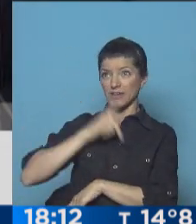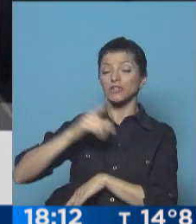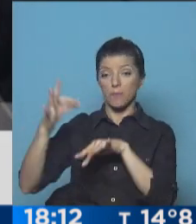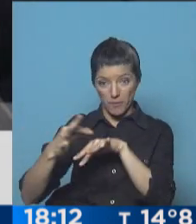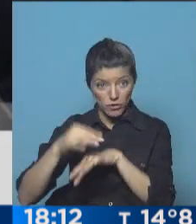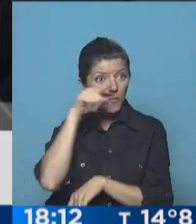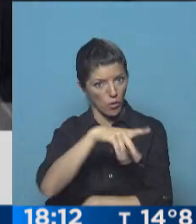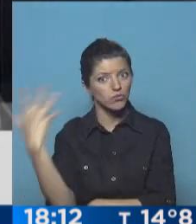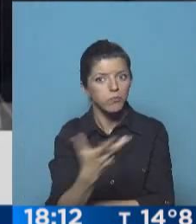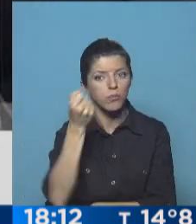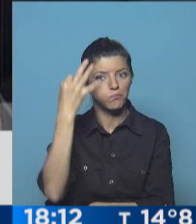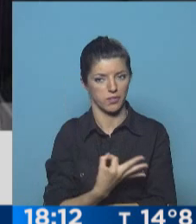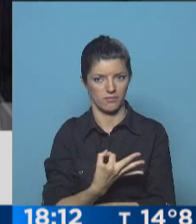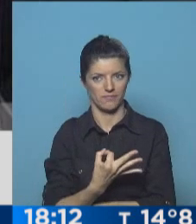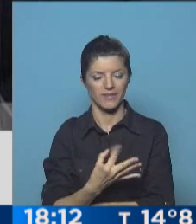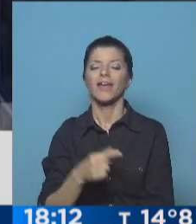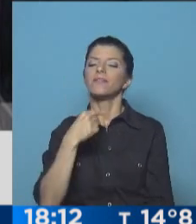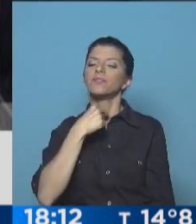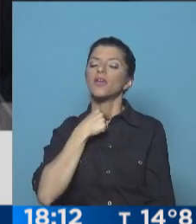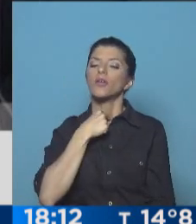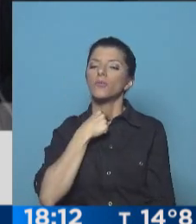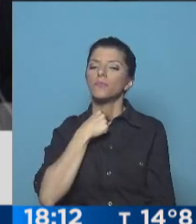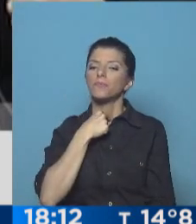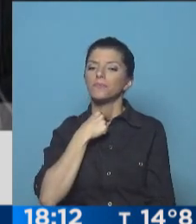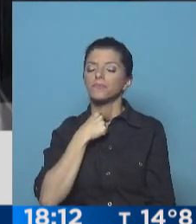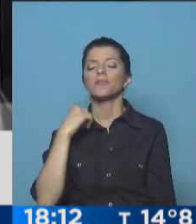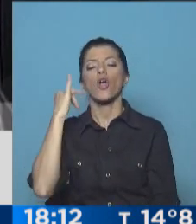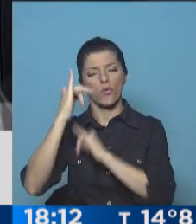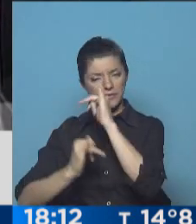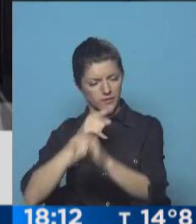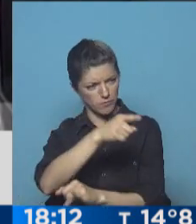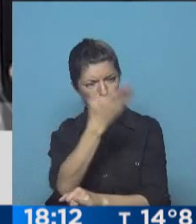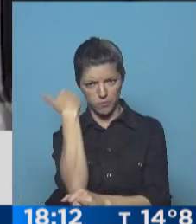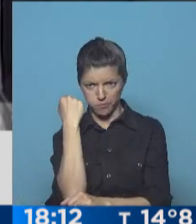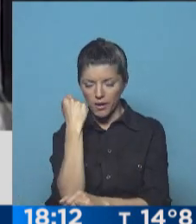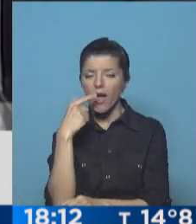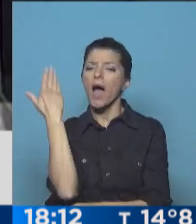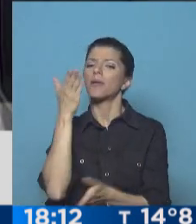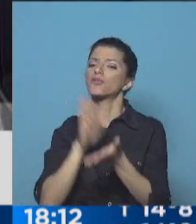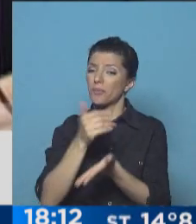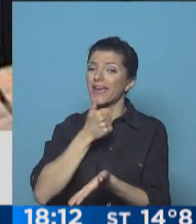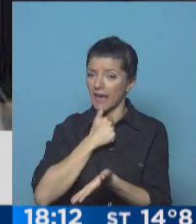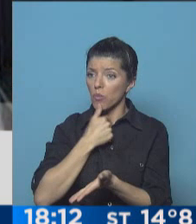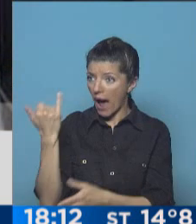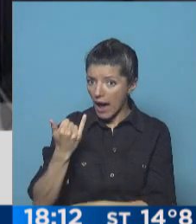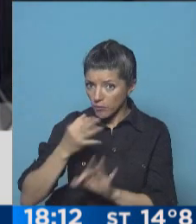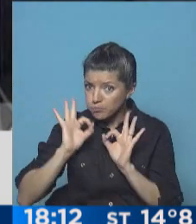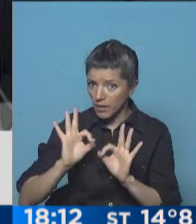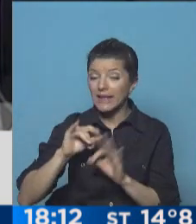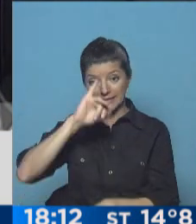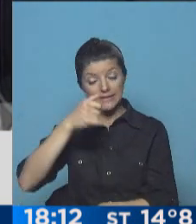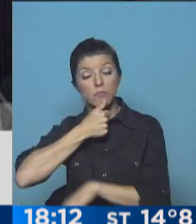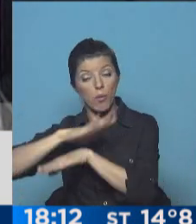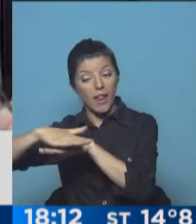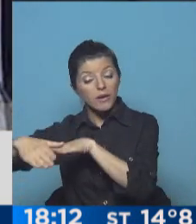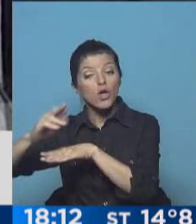comprometido. Quiero decirte de que vos hablabas recién de que tenemos agua suficiente, ¿cierto? Porque el río Paraguay